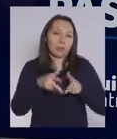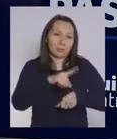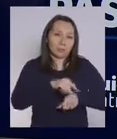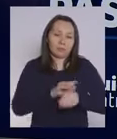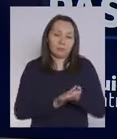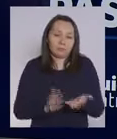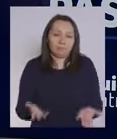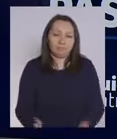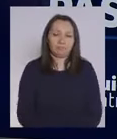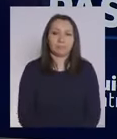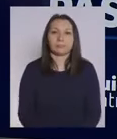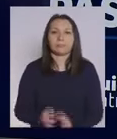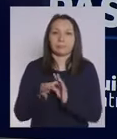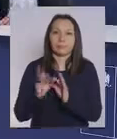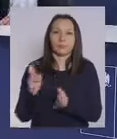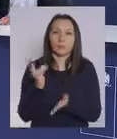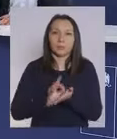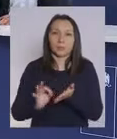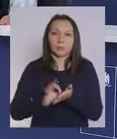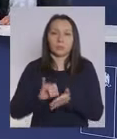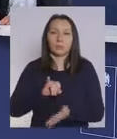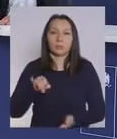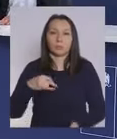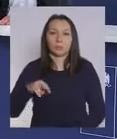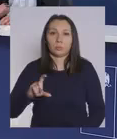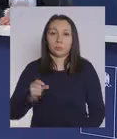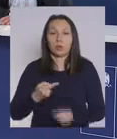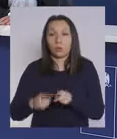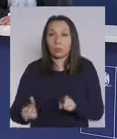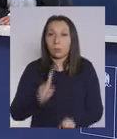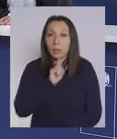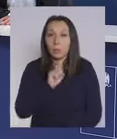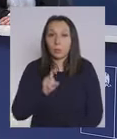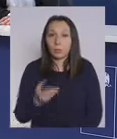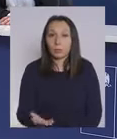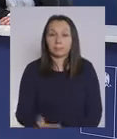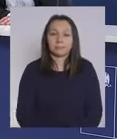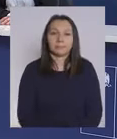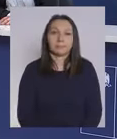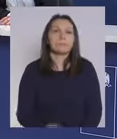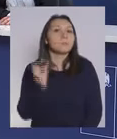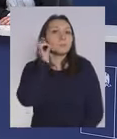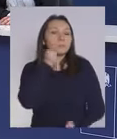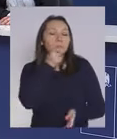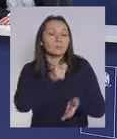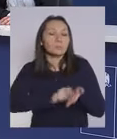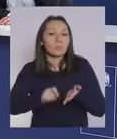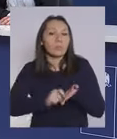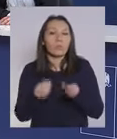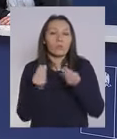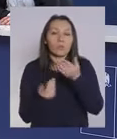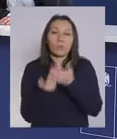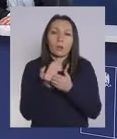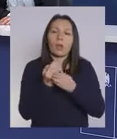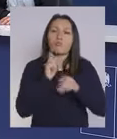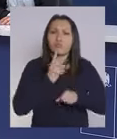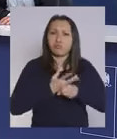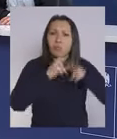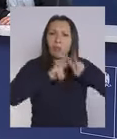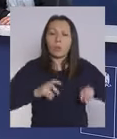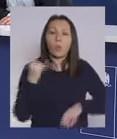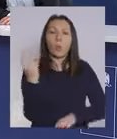Muchas gracias, subsecretario Zúñiga. Siguiente pregunta. Ministro, buenos días. Hay una investigación